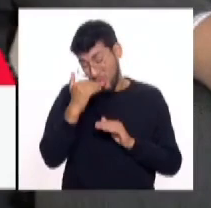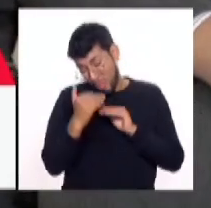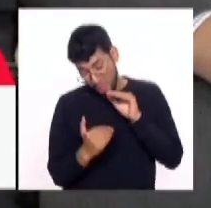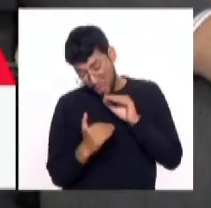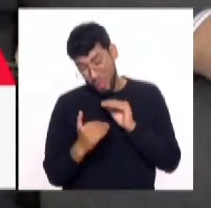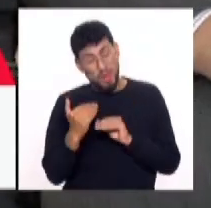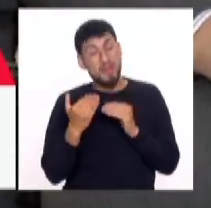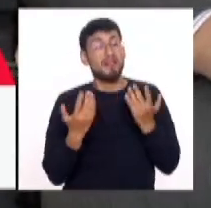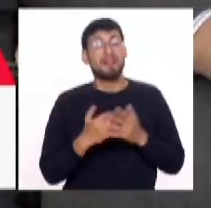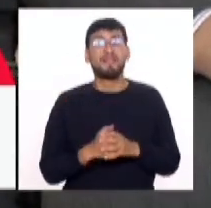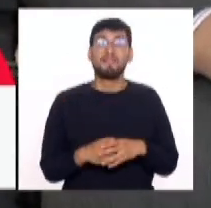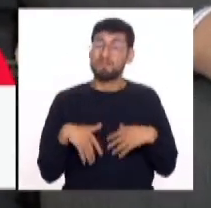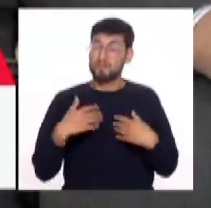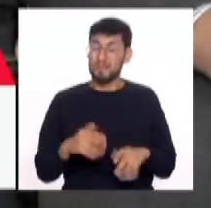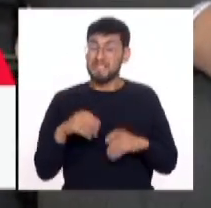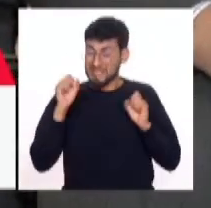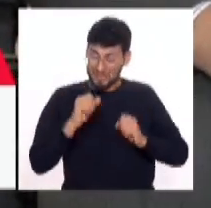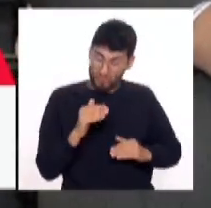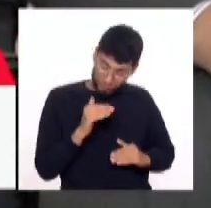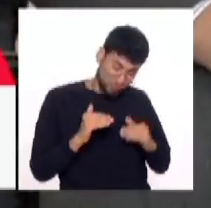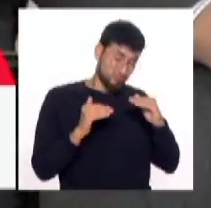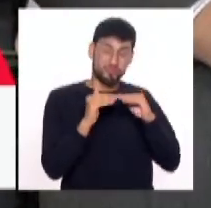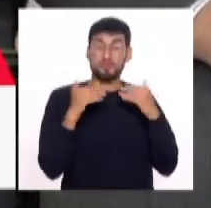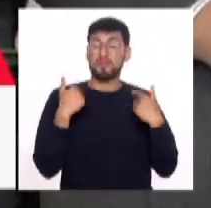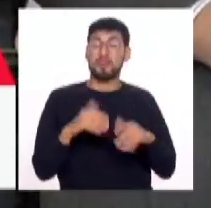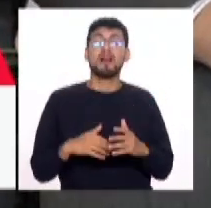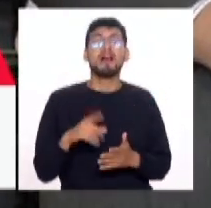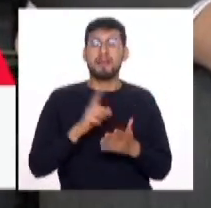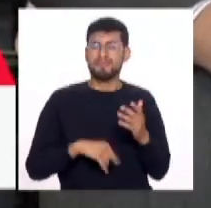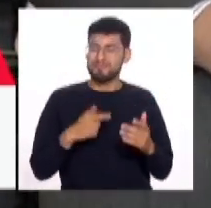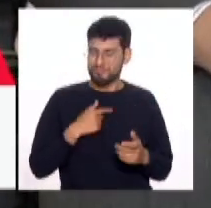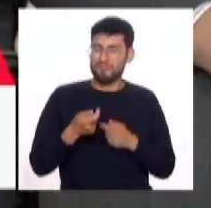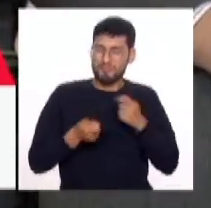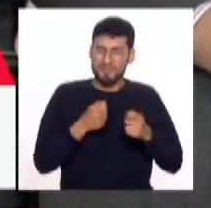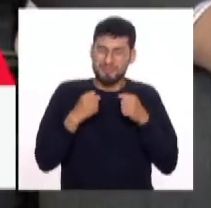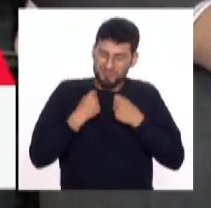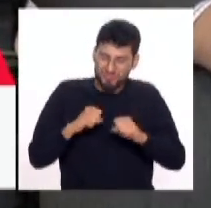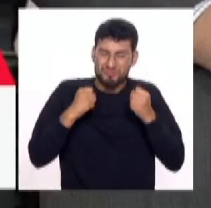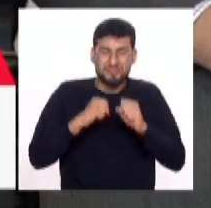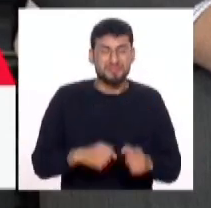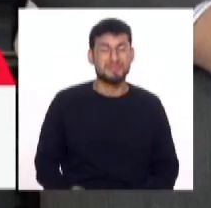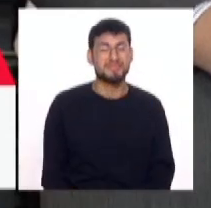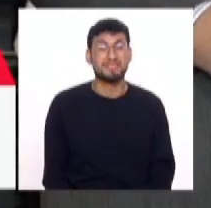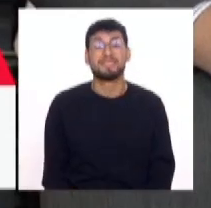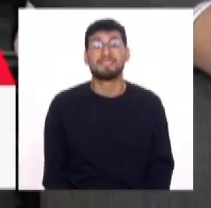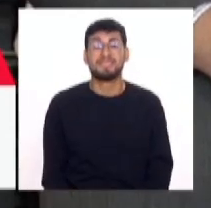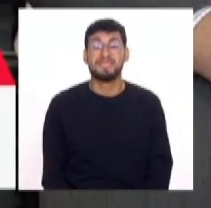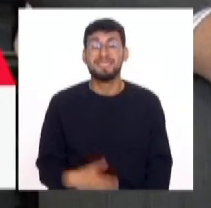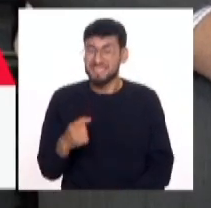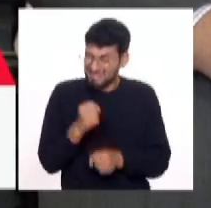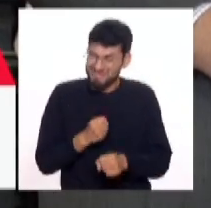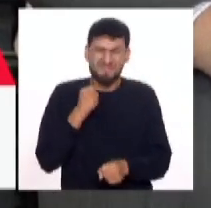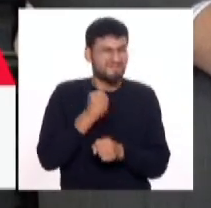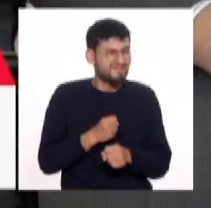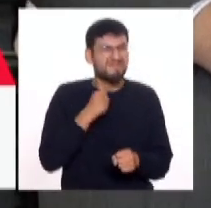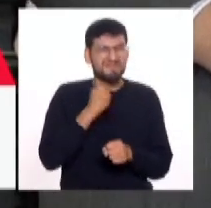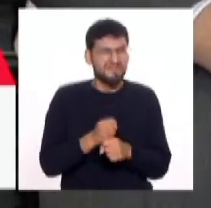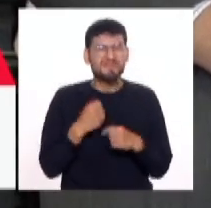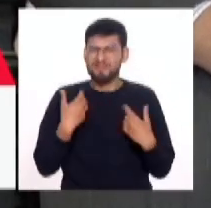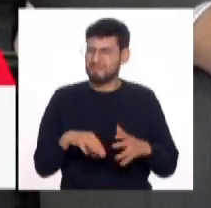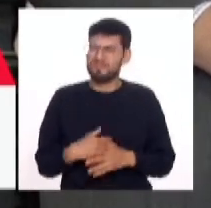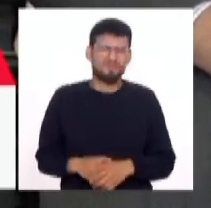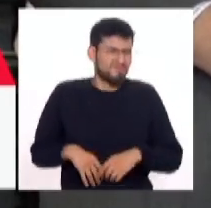históricas son principios que guían mi gobierno. y sobre las cuales trabajamos